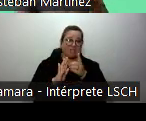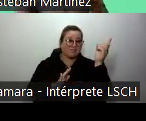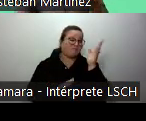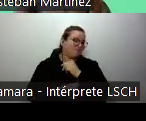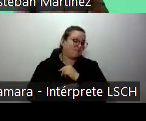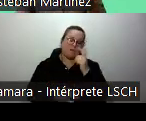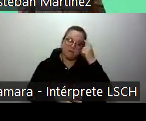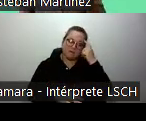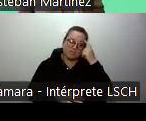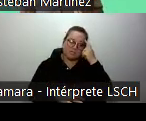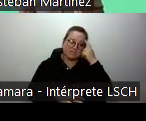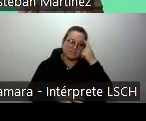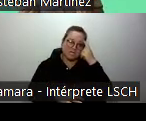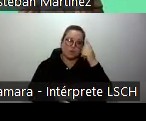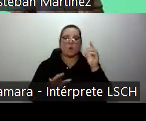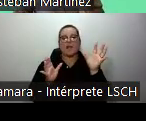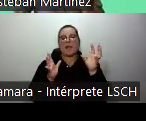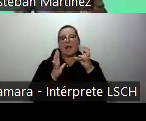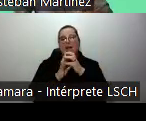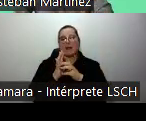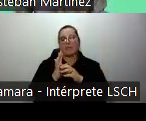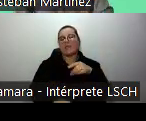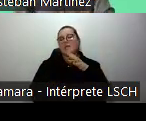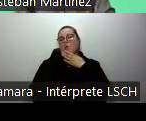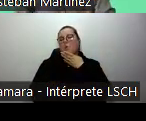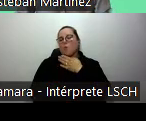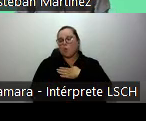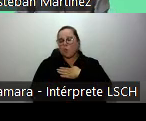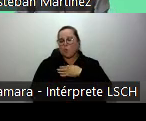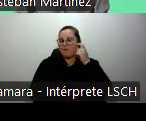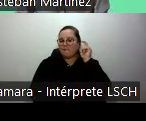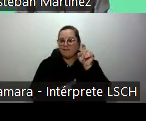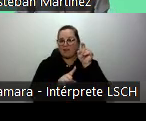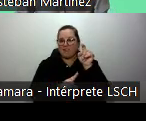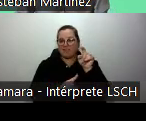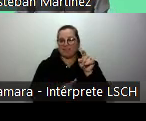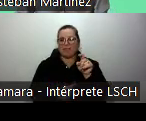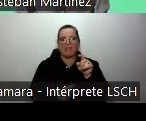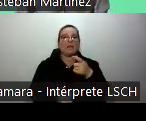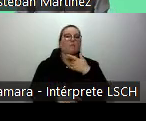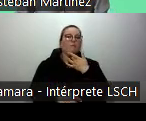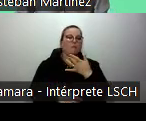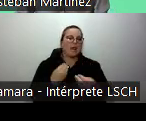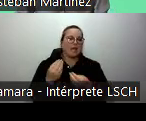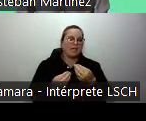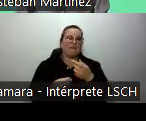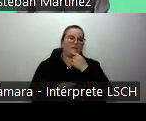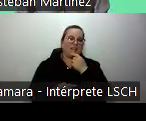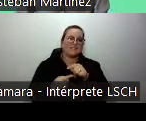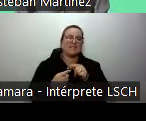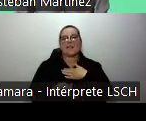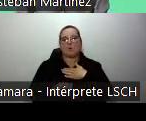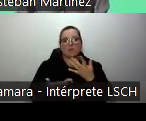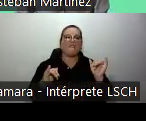piensa en una asignatura que te encantaba una asignatura que te encantaba tenía un para qué super Claro ya te gustaba era